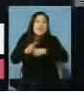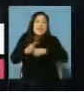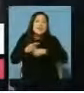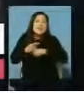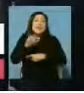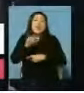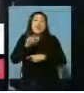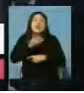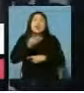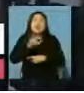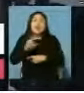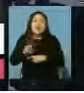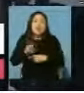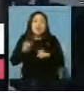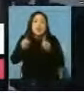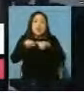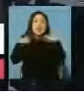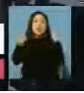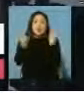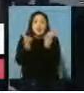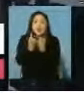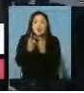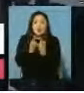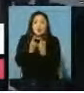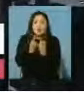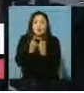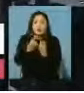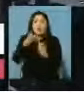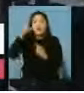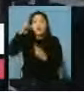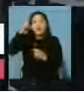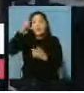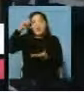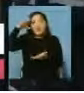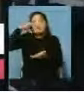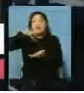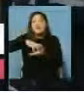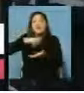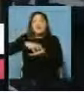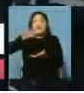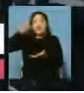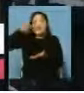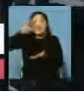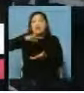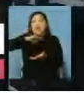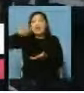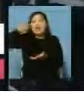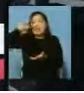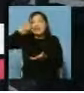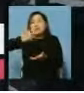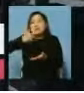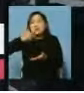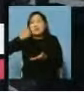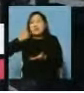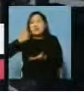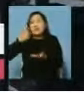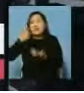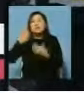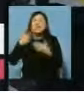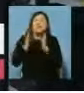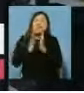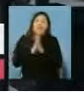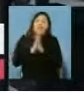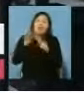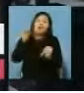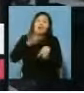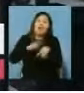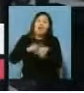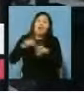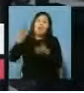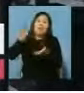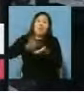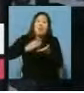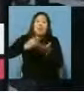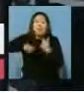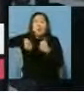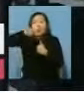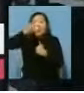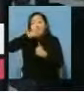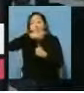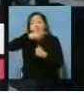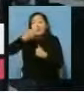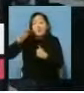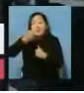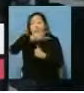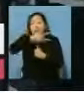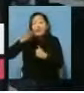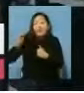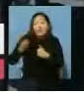correspondientes en las oficinas de EGESA, que pedí que atiendan en horario más completo, por lo menos durante una semana o